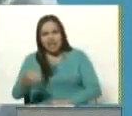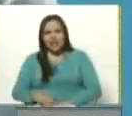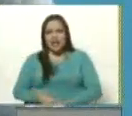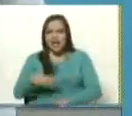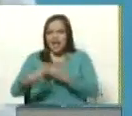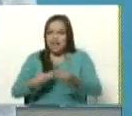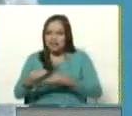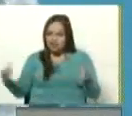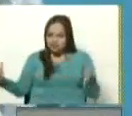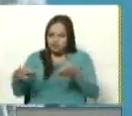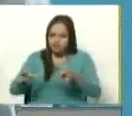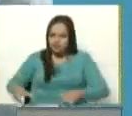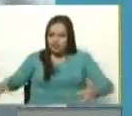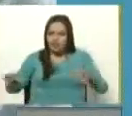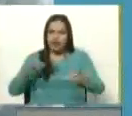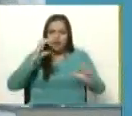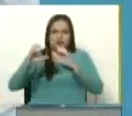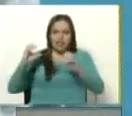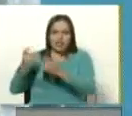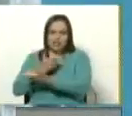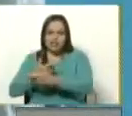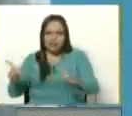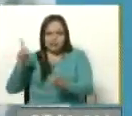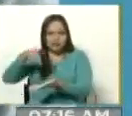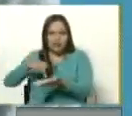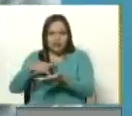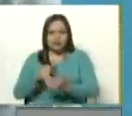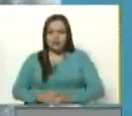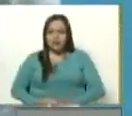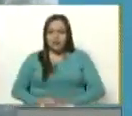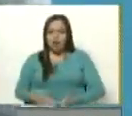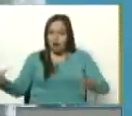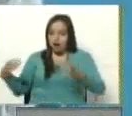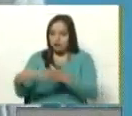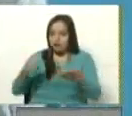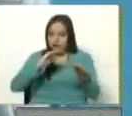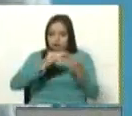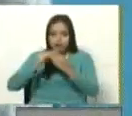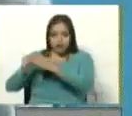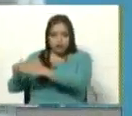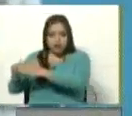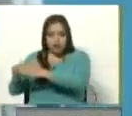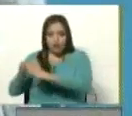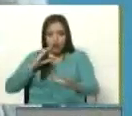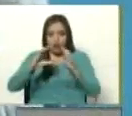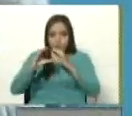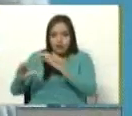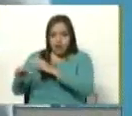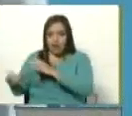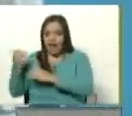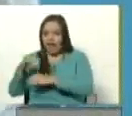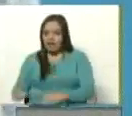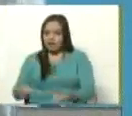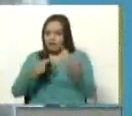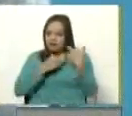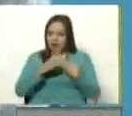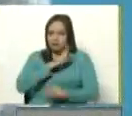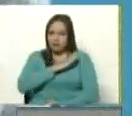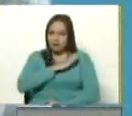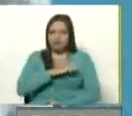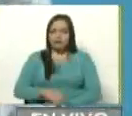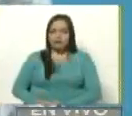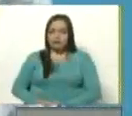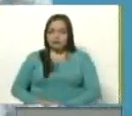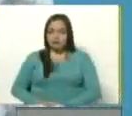libre y militante. Creo que eso es importante ahorita, que los medios comunitarios tomen el papel que le corresponde a los medios alternativos. Y que de